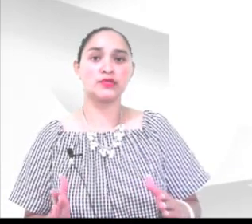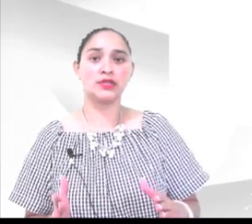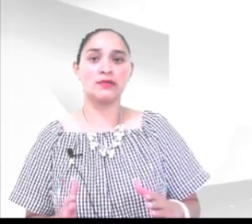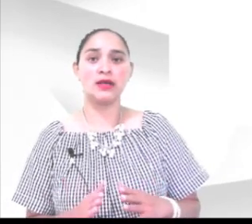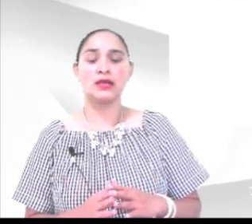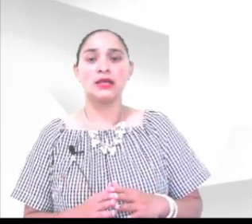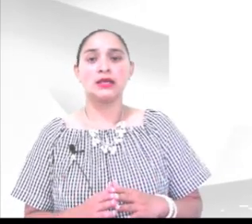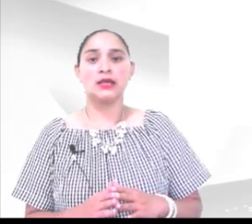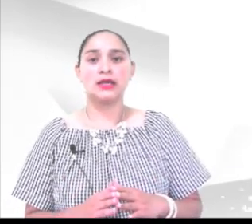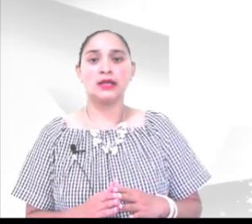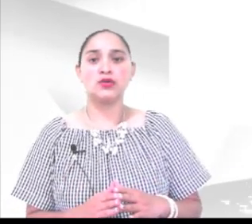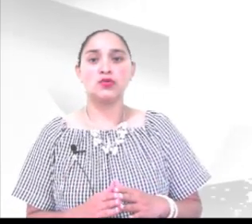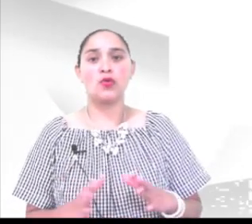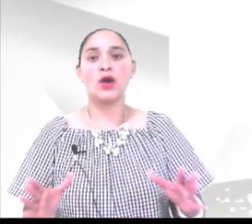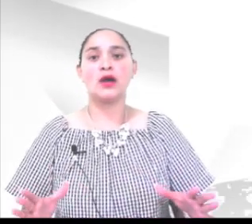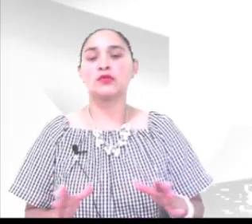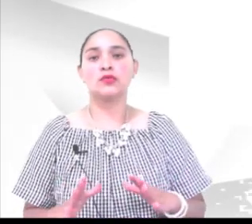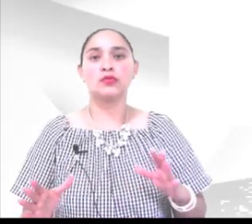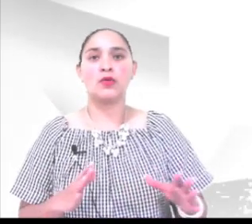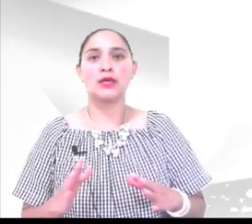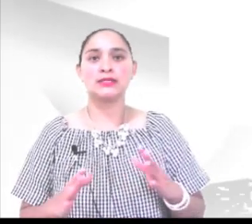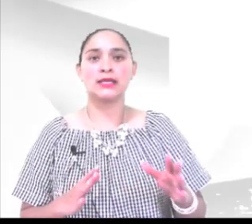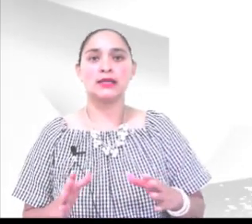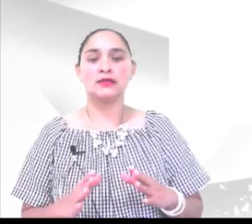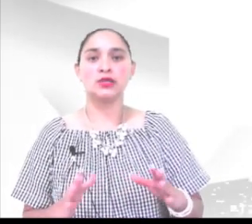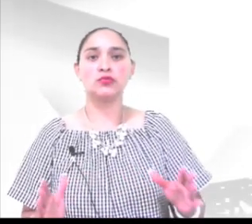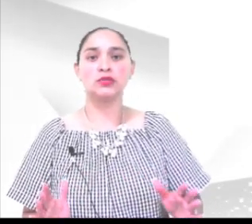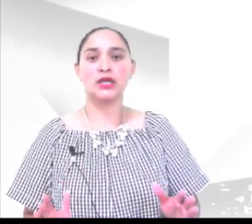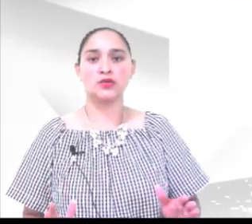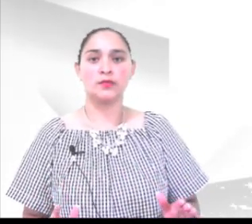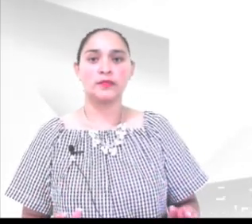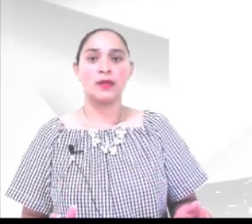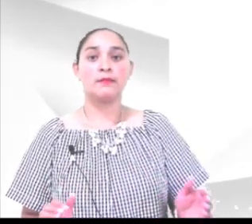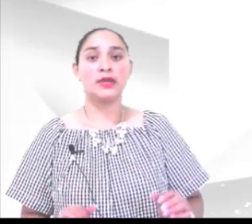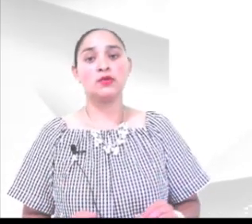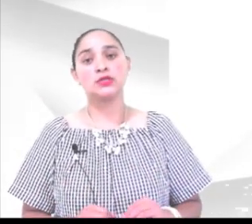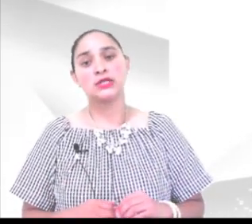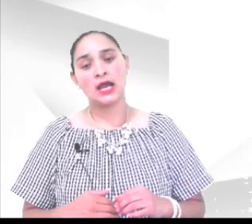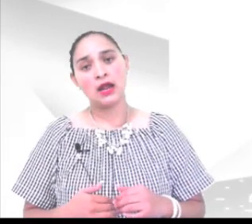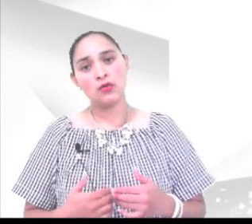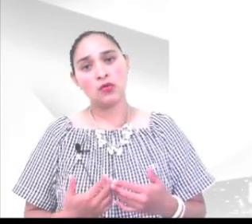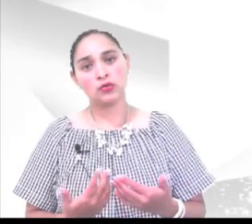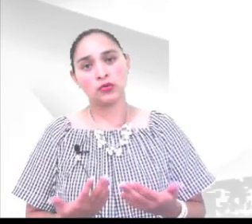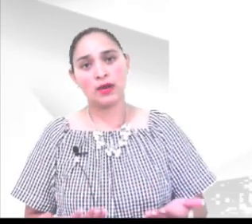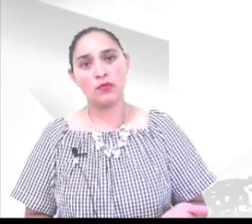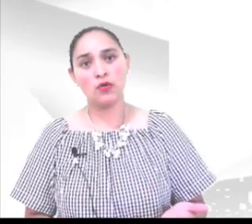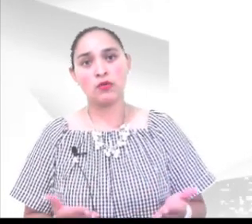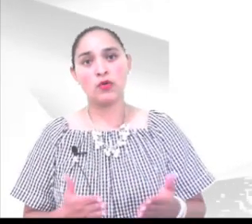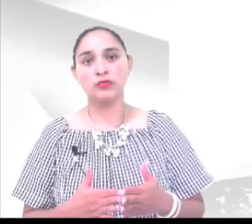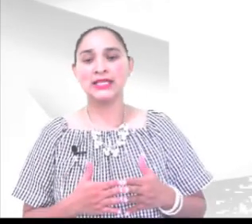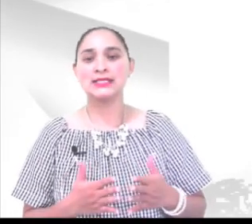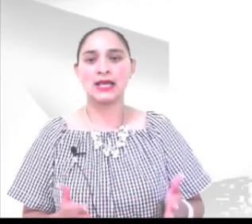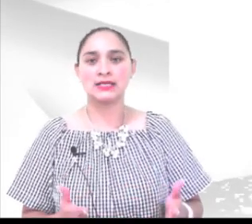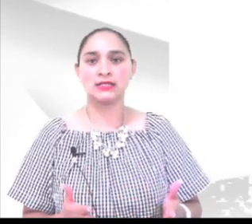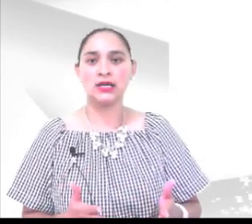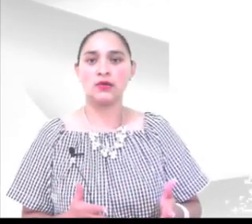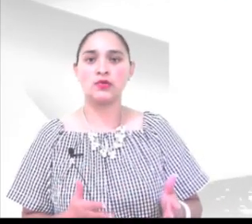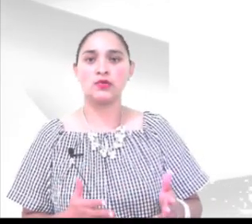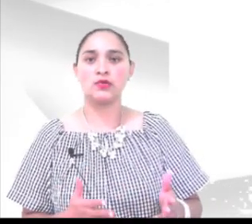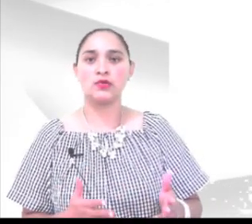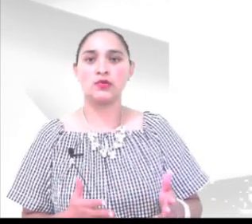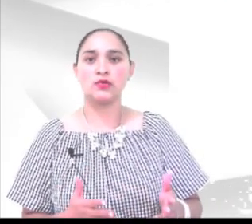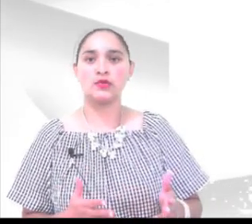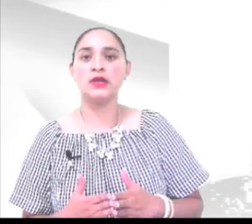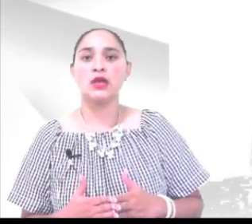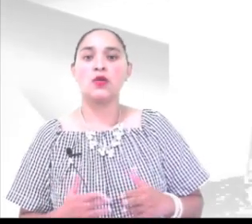de manera positiva no hace ningún daño, pero ya lo tomamos como un desastre o